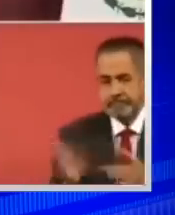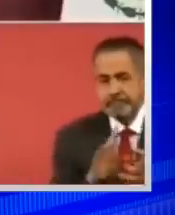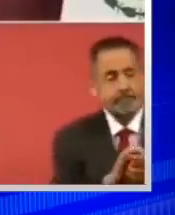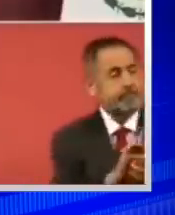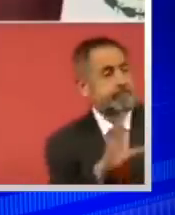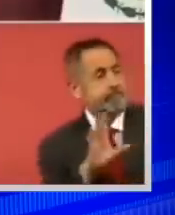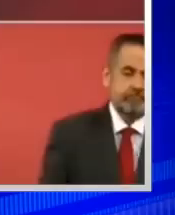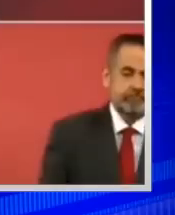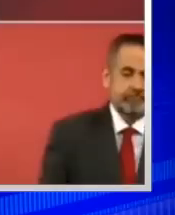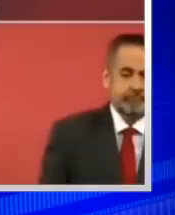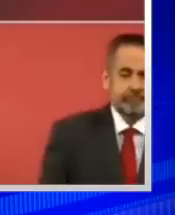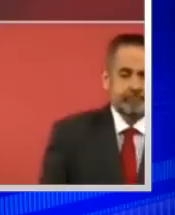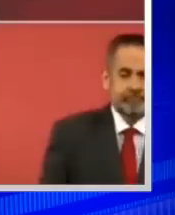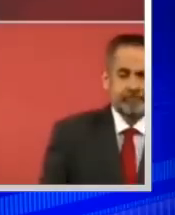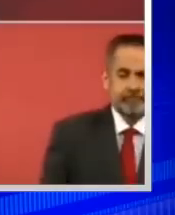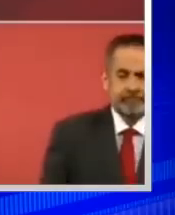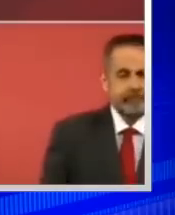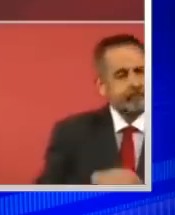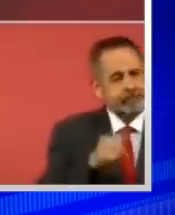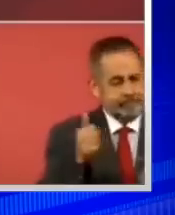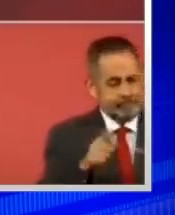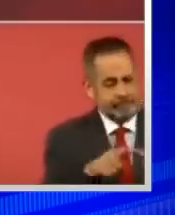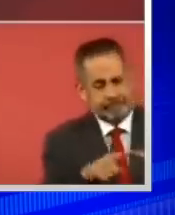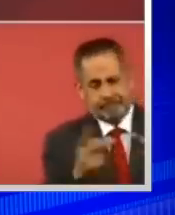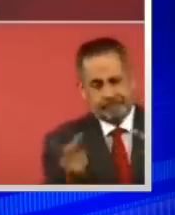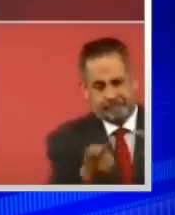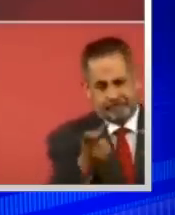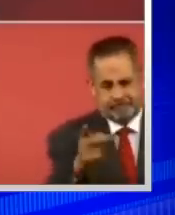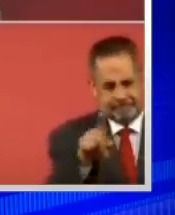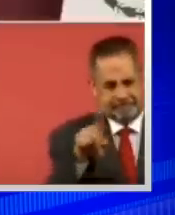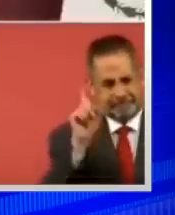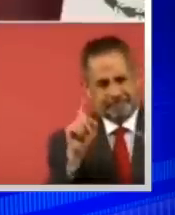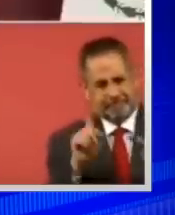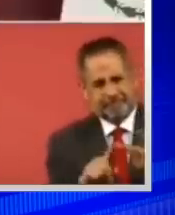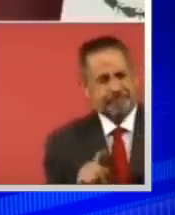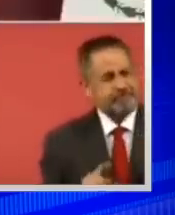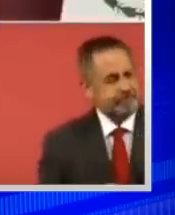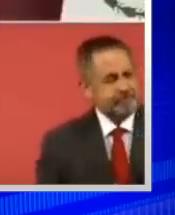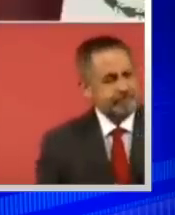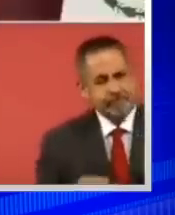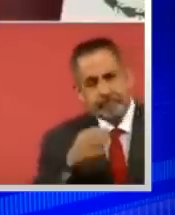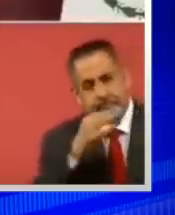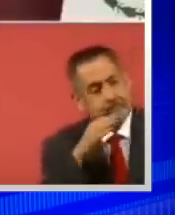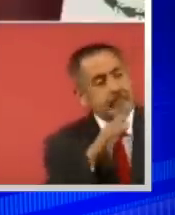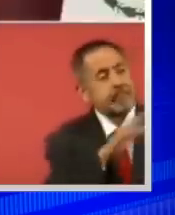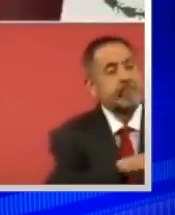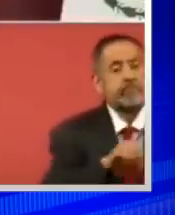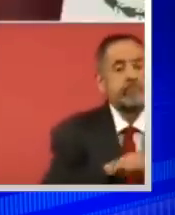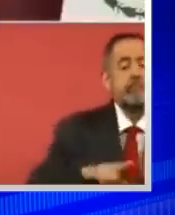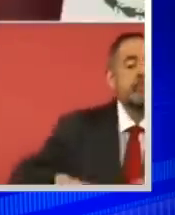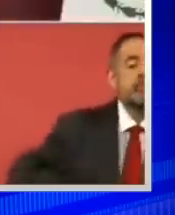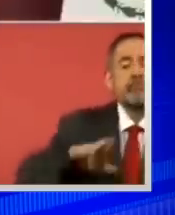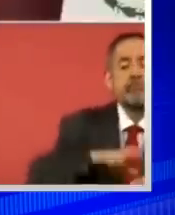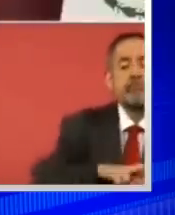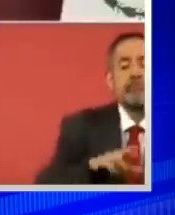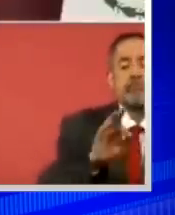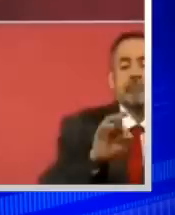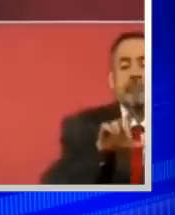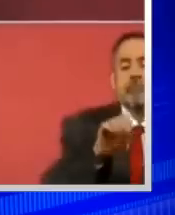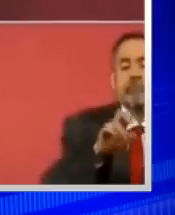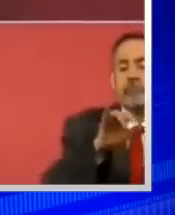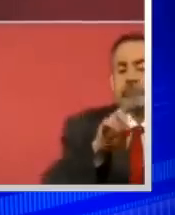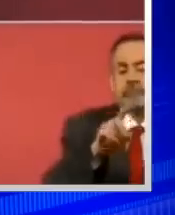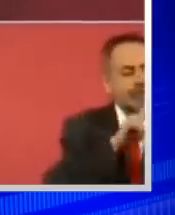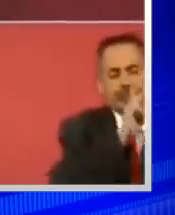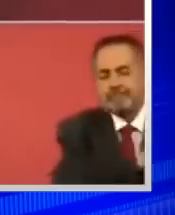la nuestra? Y otra pregunta. Y esto también va para el gobernador de Florida, que está